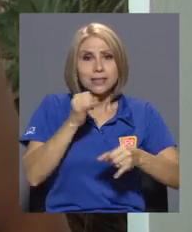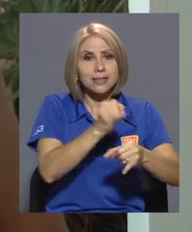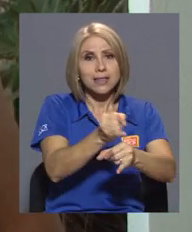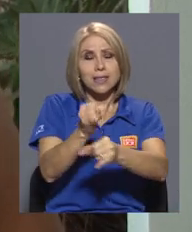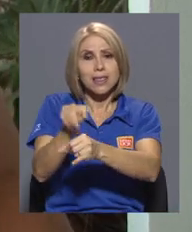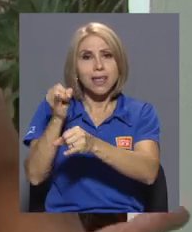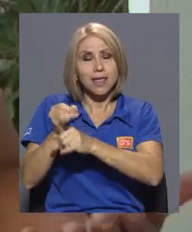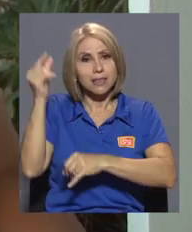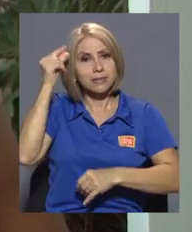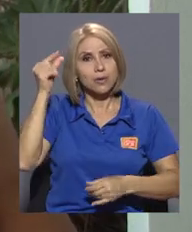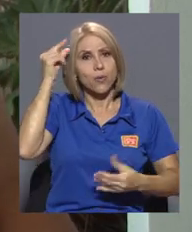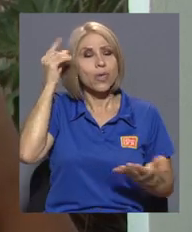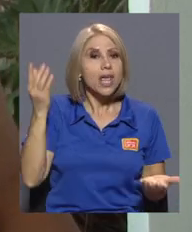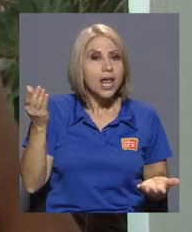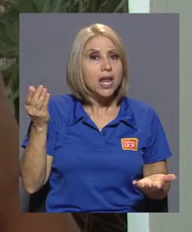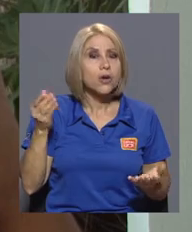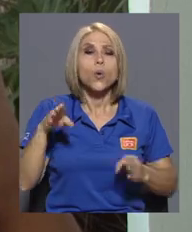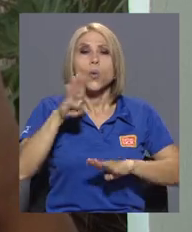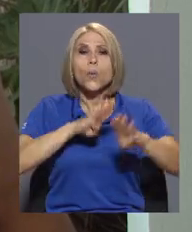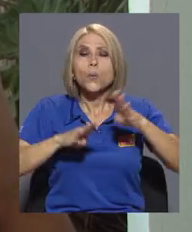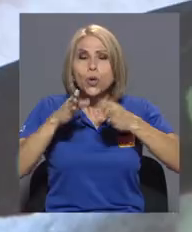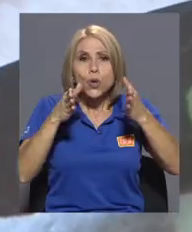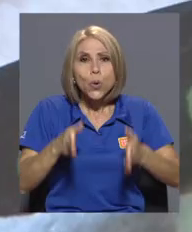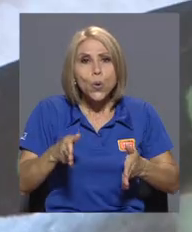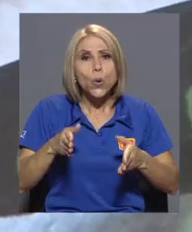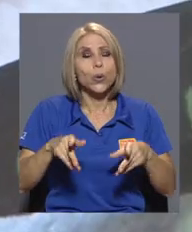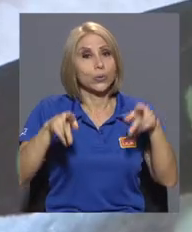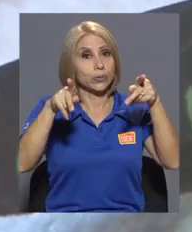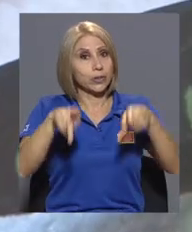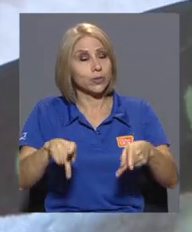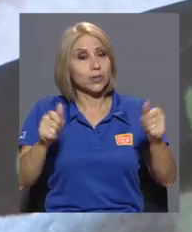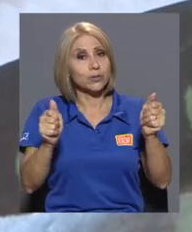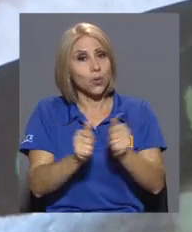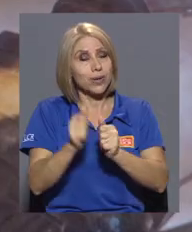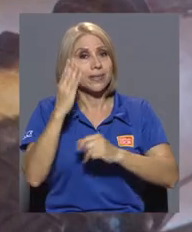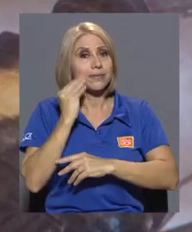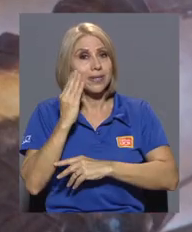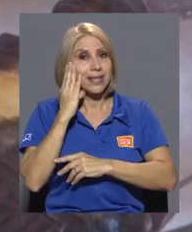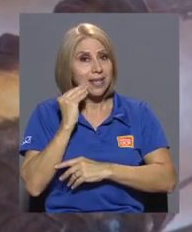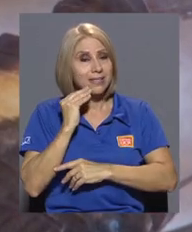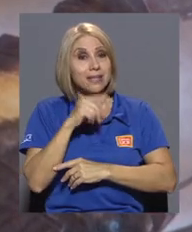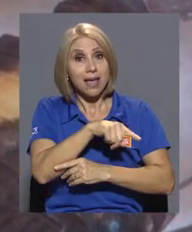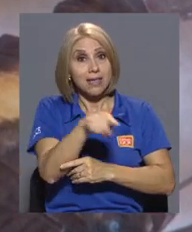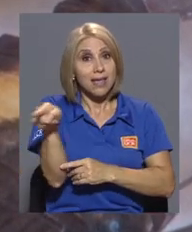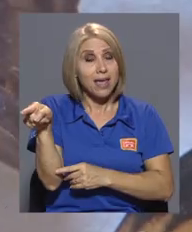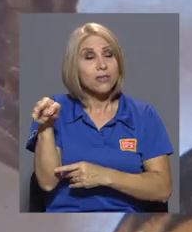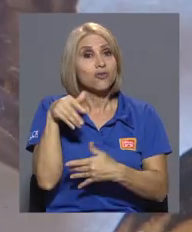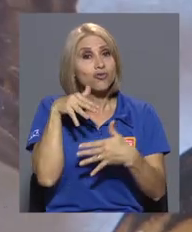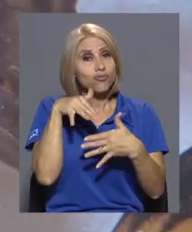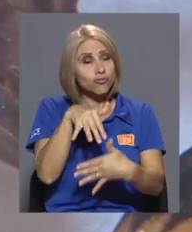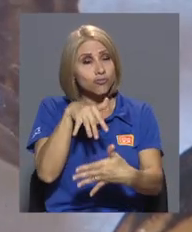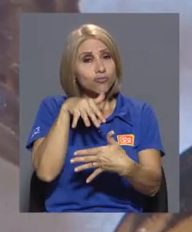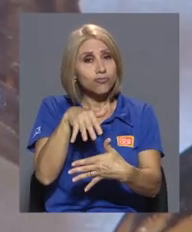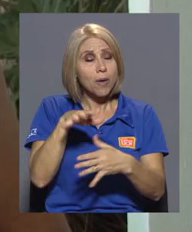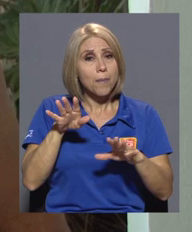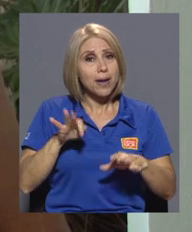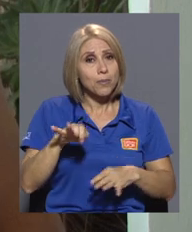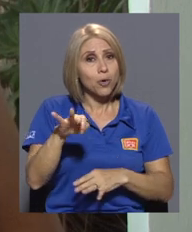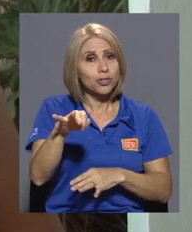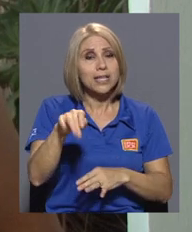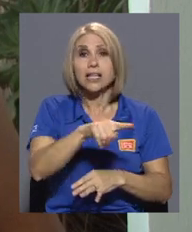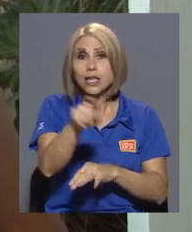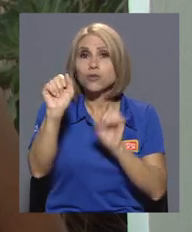del gobierno y biólogos y personas que tienen experiencia y se dedican al estudio de las mariposas, nos